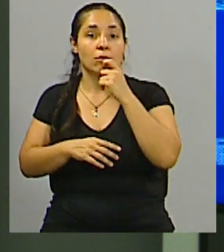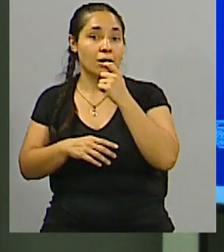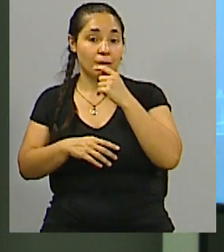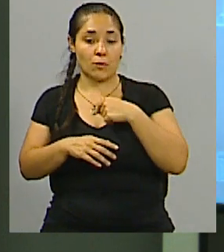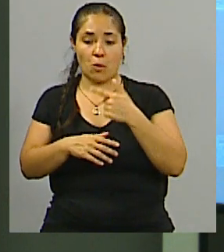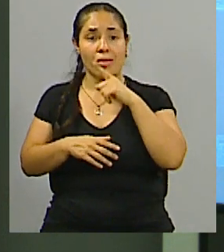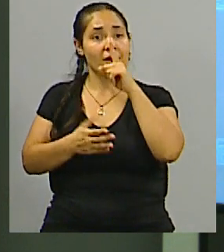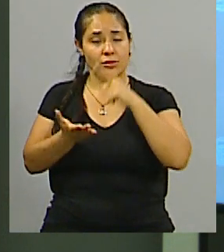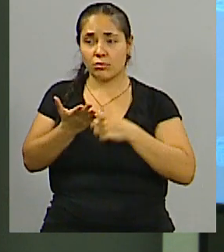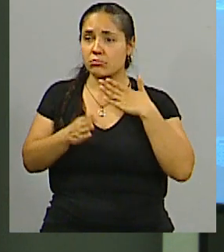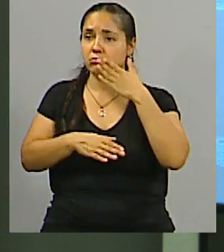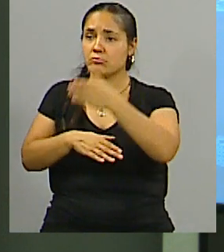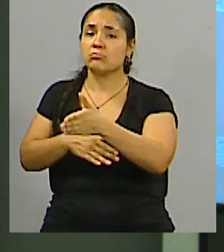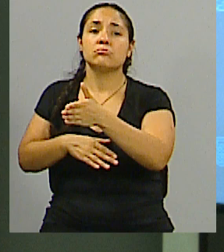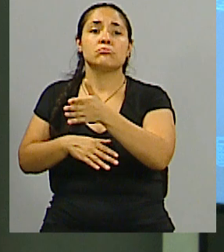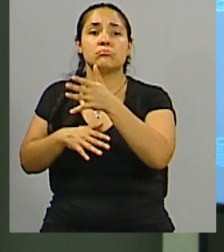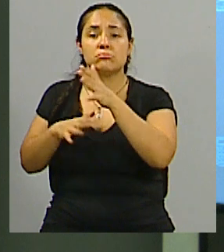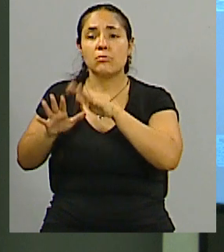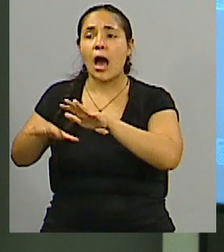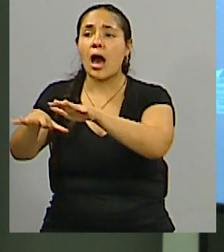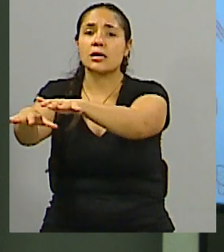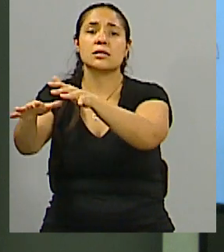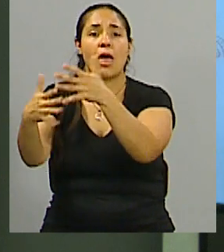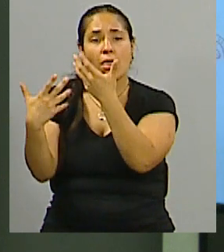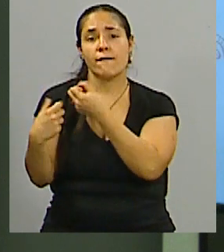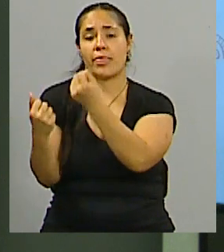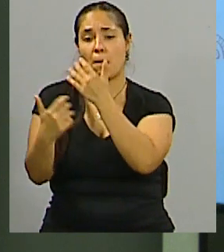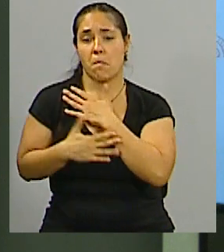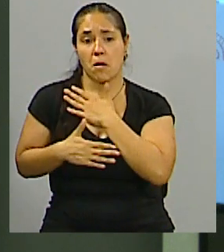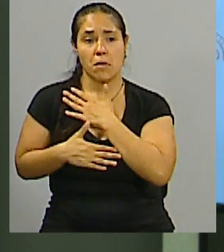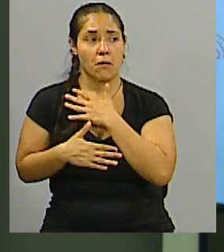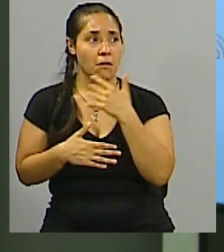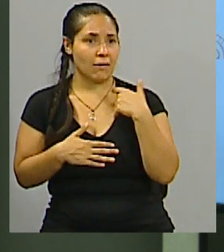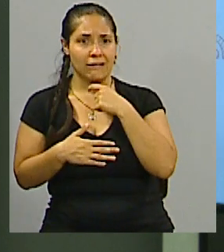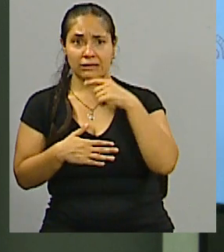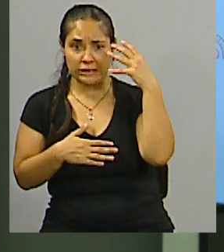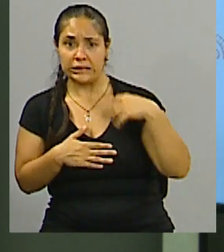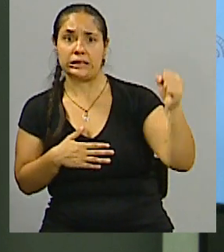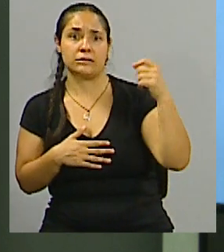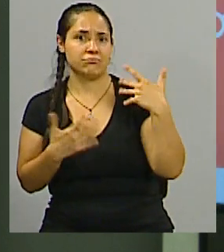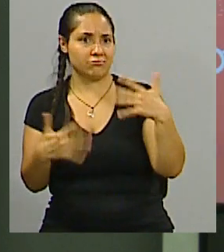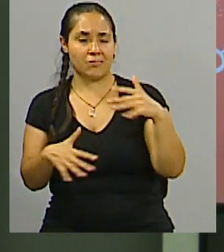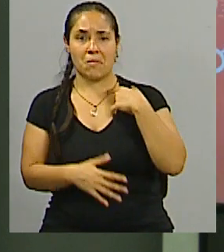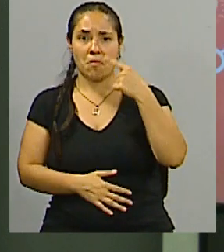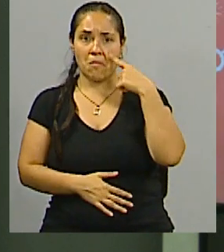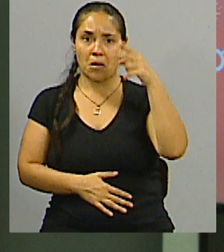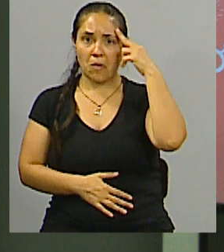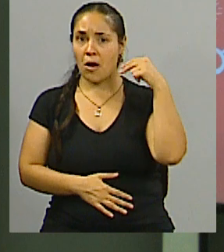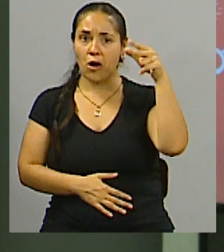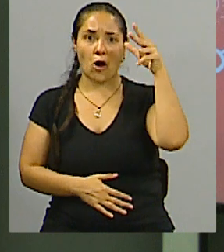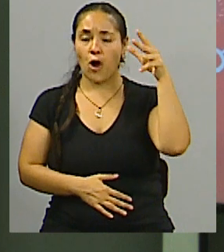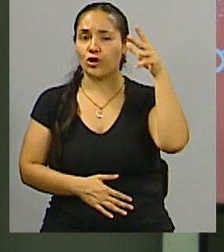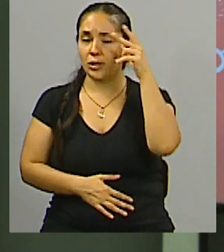para defender ese mismo plan social, es verdaderamente digno de Orwell de 1984. Lo mismo